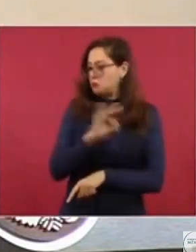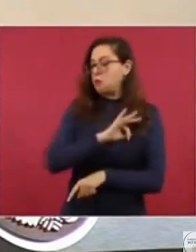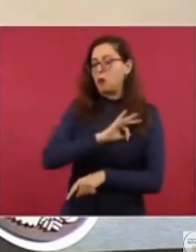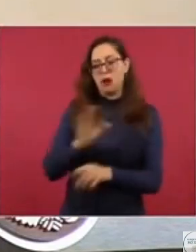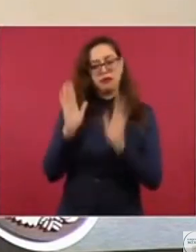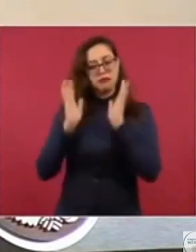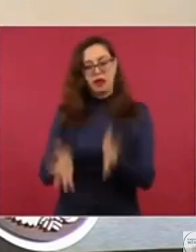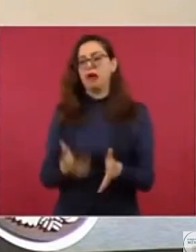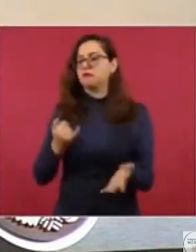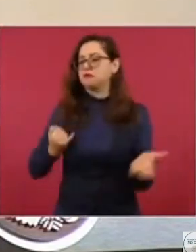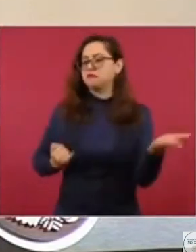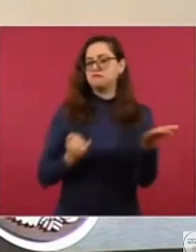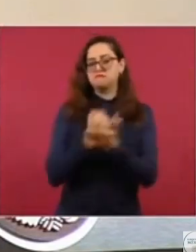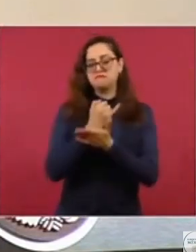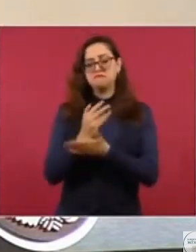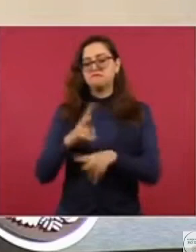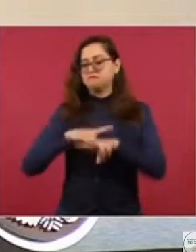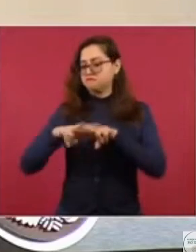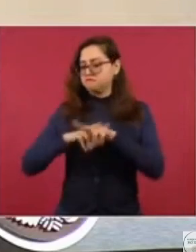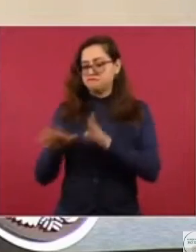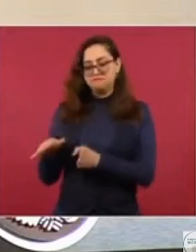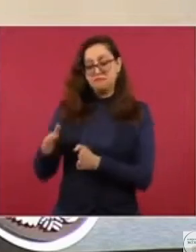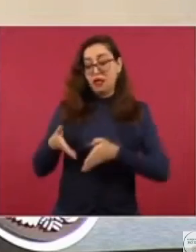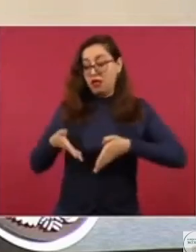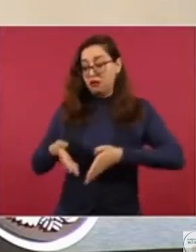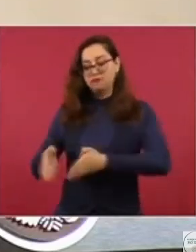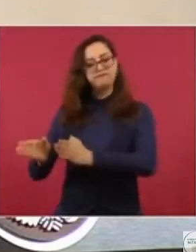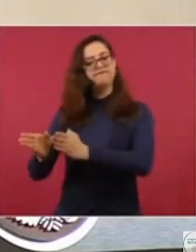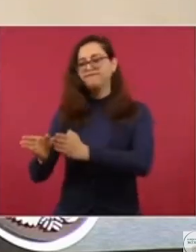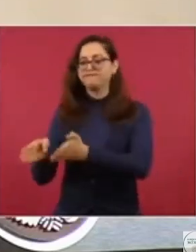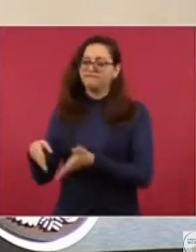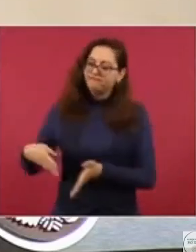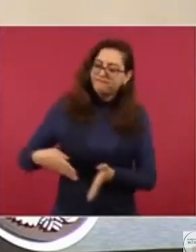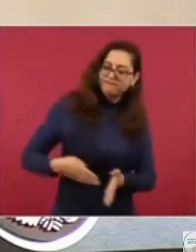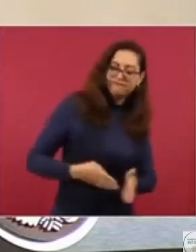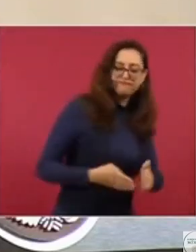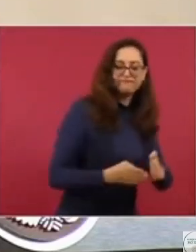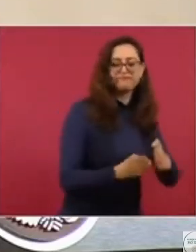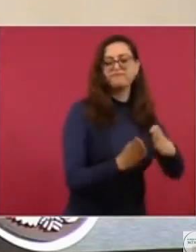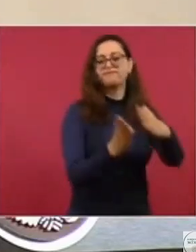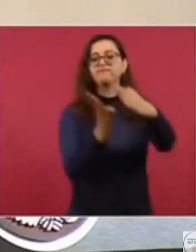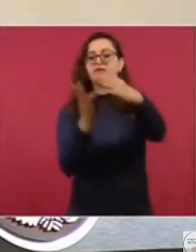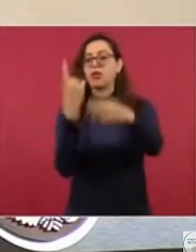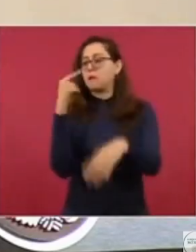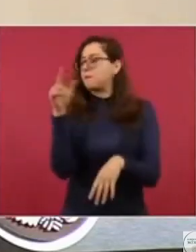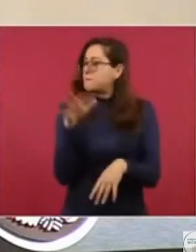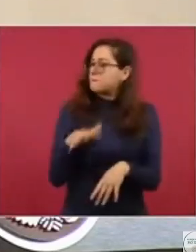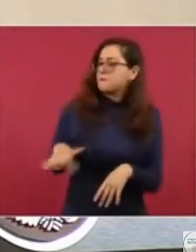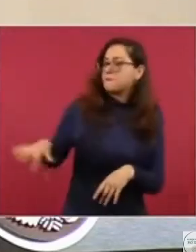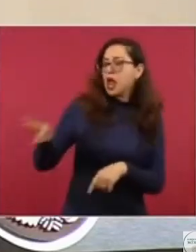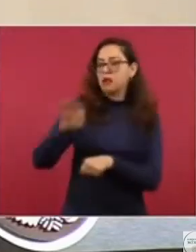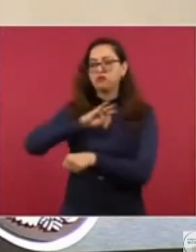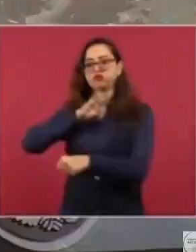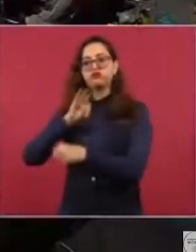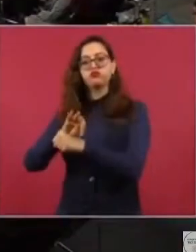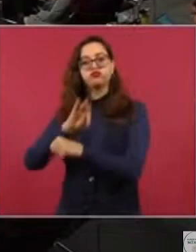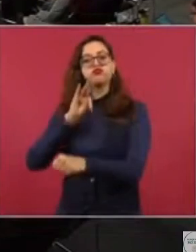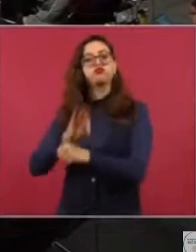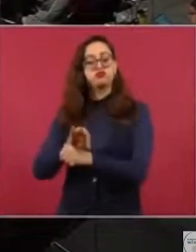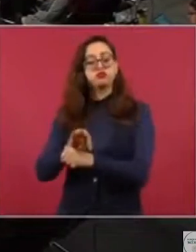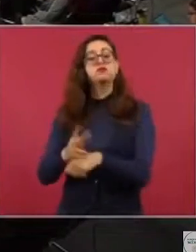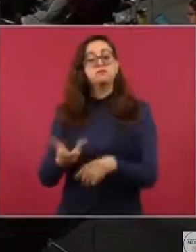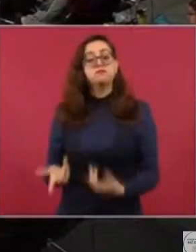acompañando las obras a cargo de la Secretaría de la Defensa Nacional con la tarea de